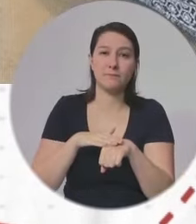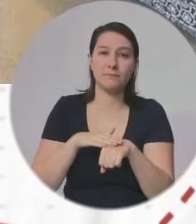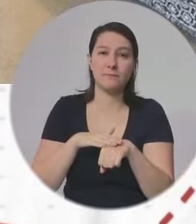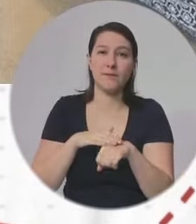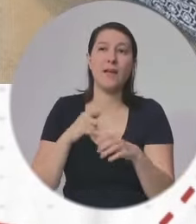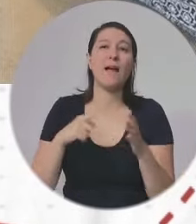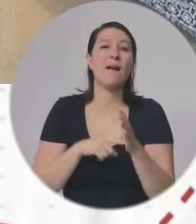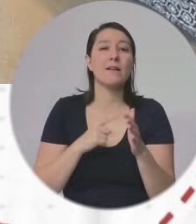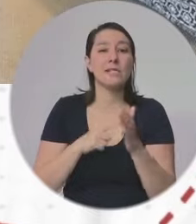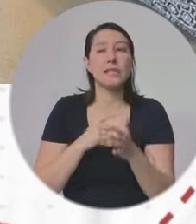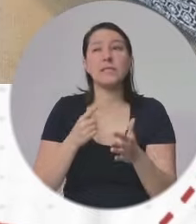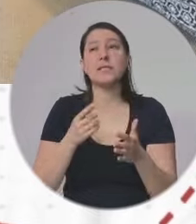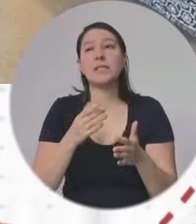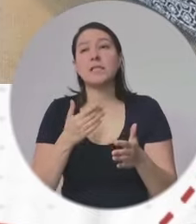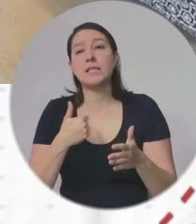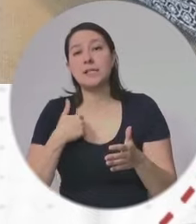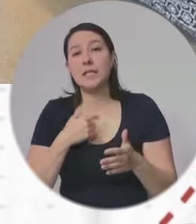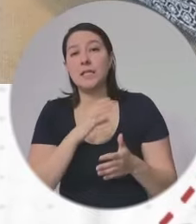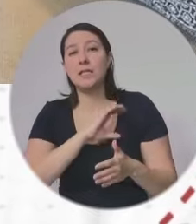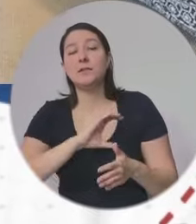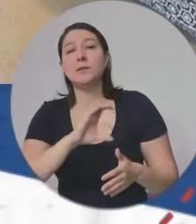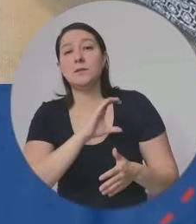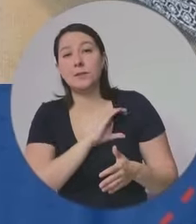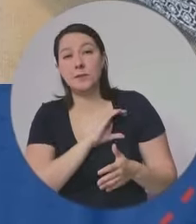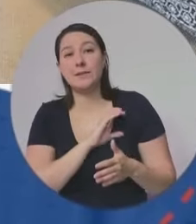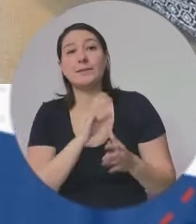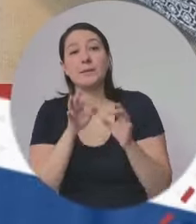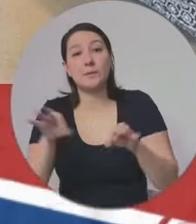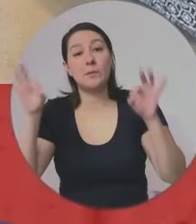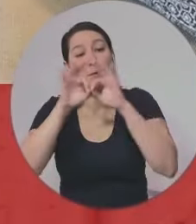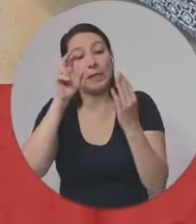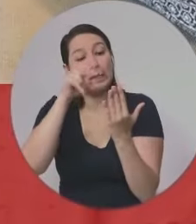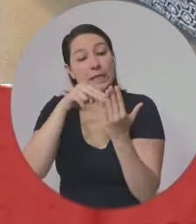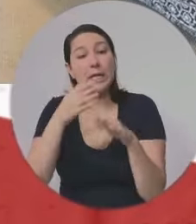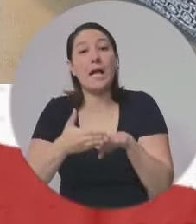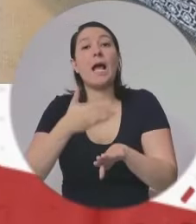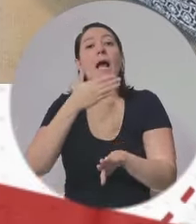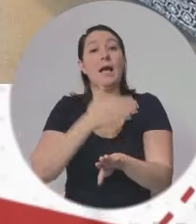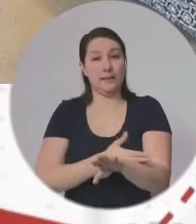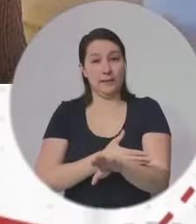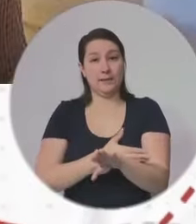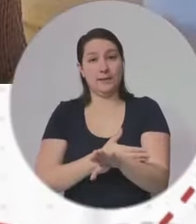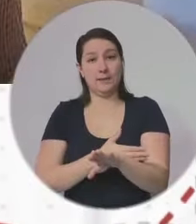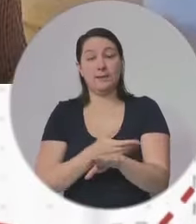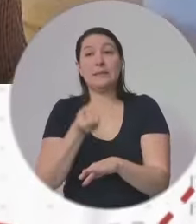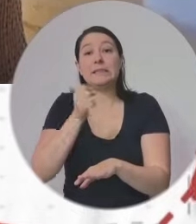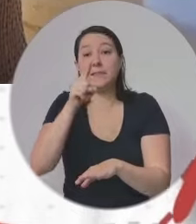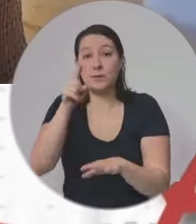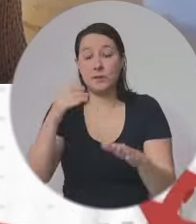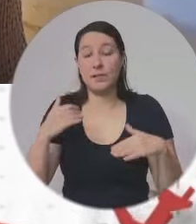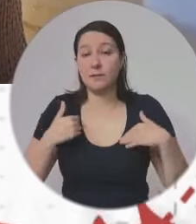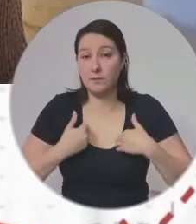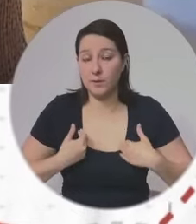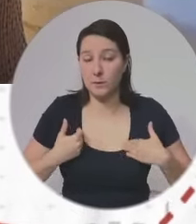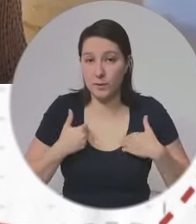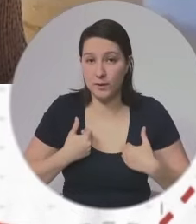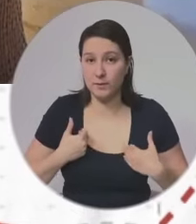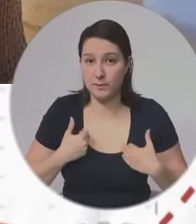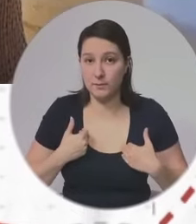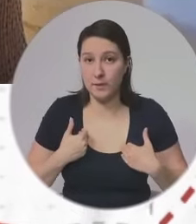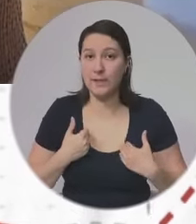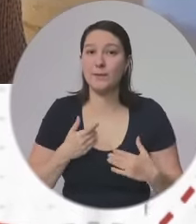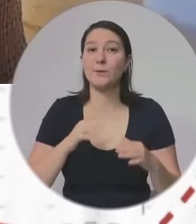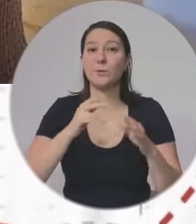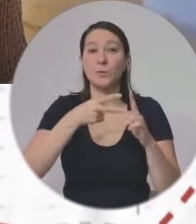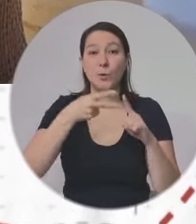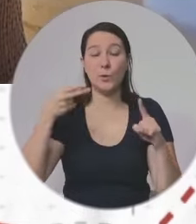tienen algunas condiciones que es bueno primero leer antes de reservar en dado caso de que usted llen una mascota y los hoteles cinco estrellas